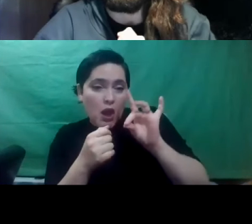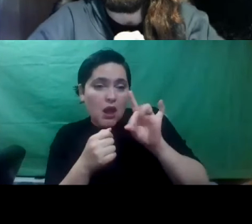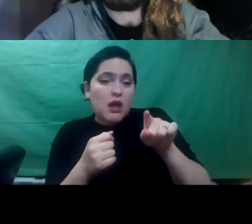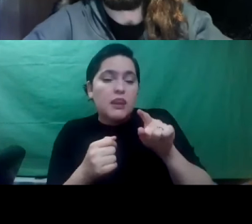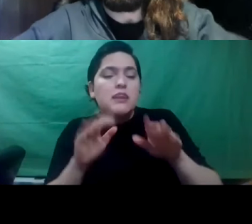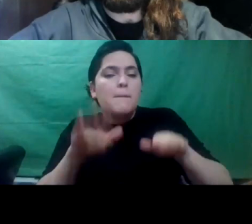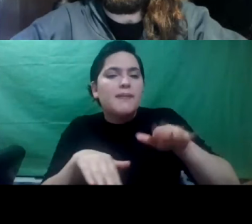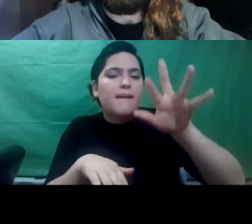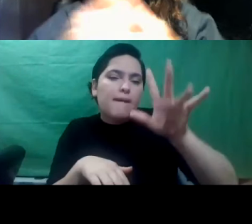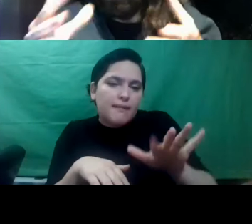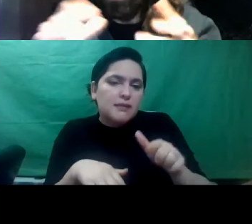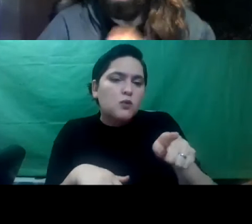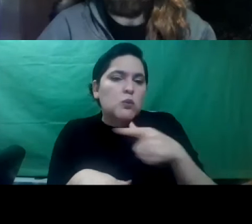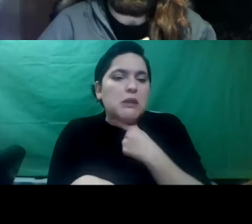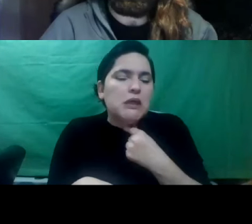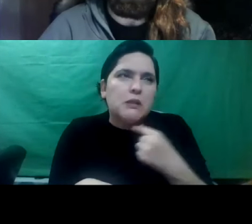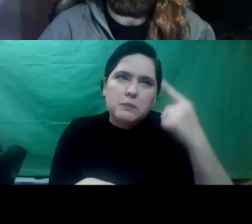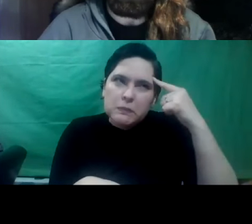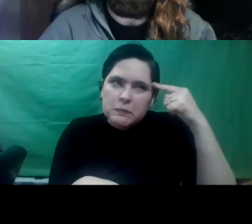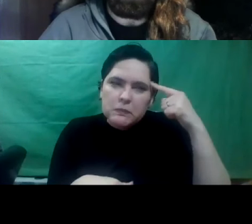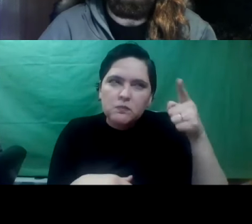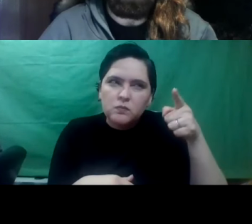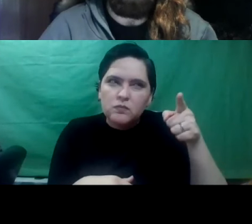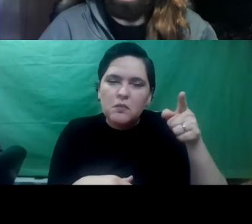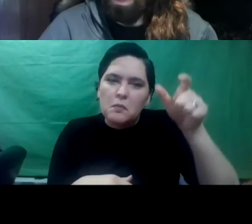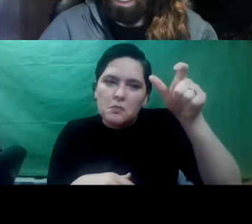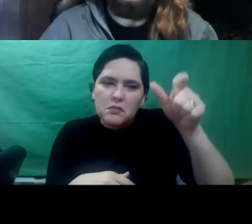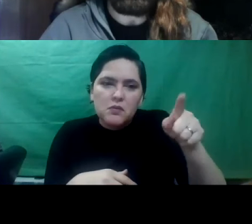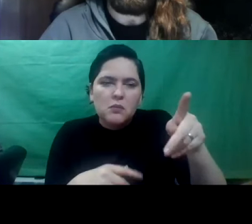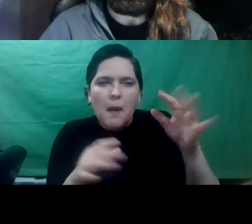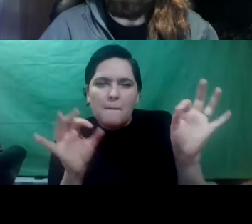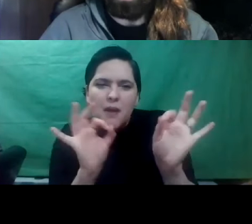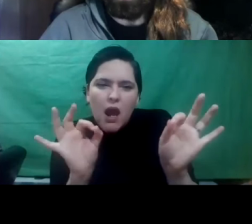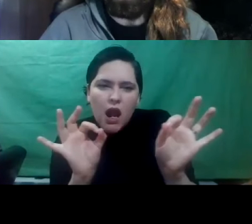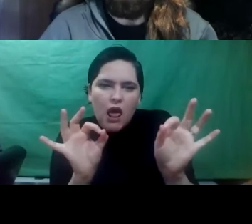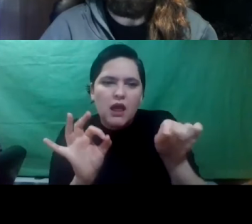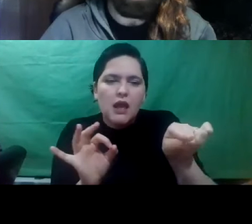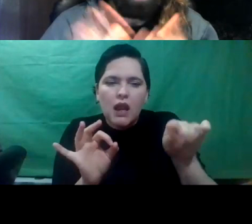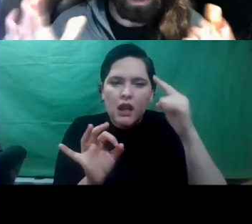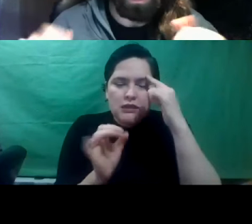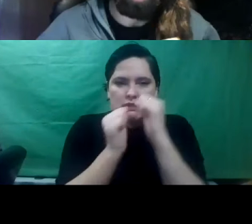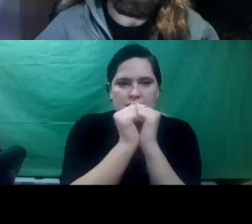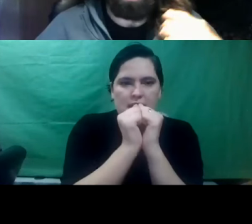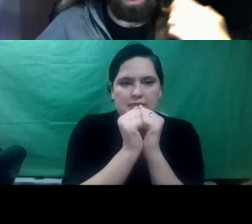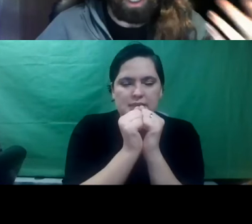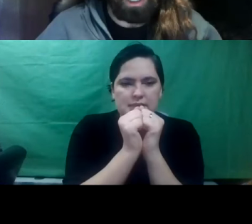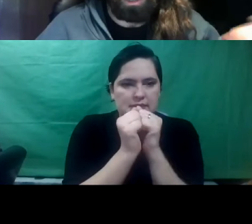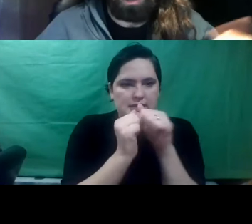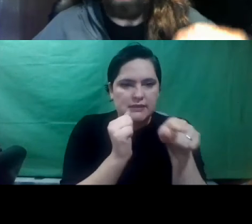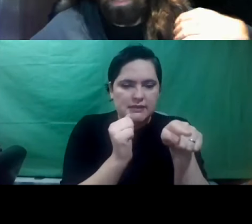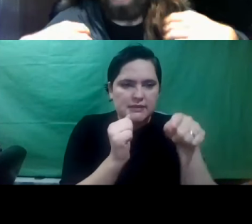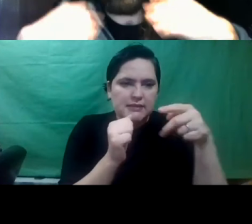características que uno quiere predecir o explicar de la actividad del cerebro. Entonces, en resumen, estos